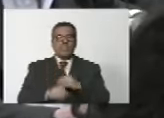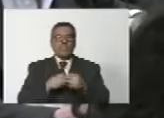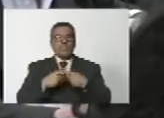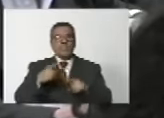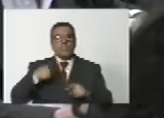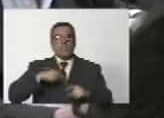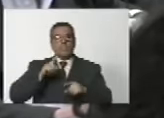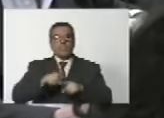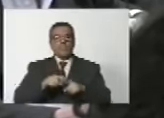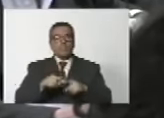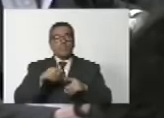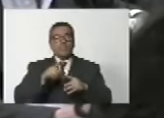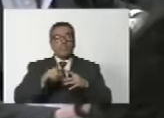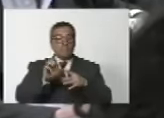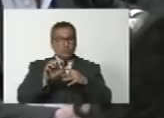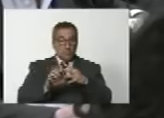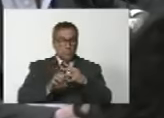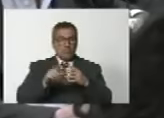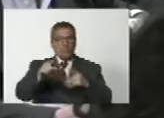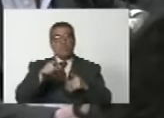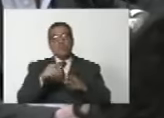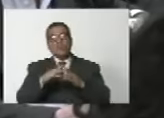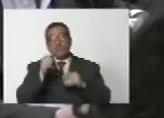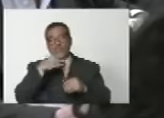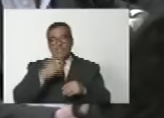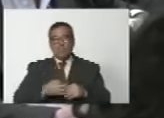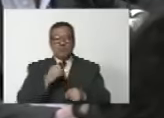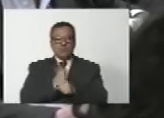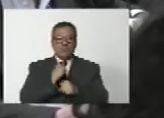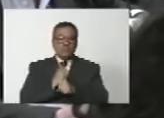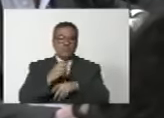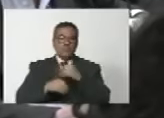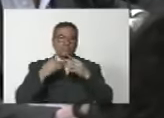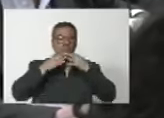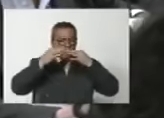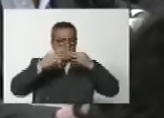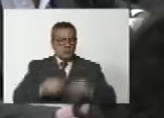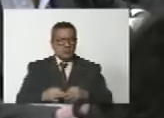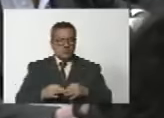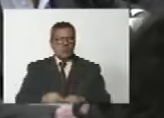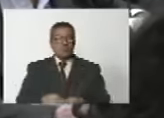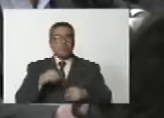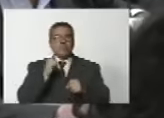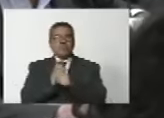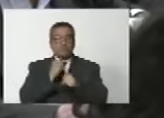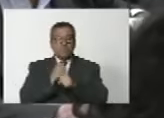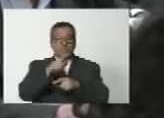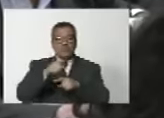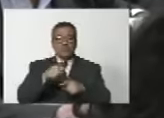con altísimas cualidades y competencias, por lo que sin lugar a dudas desempeñará